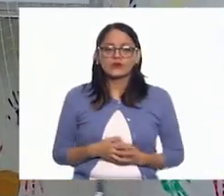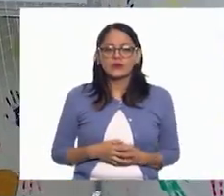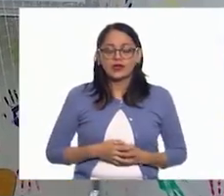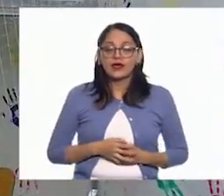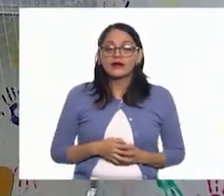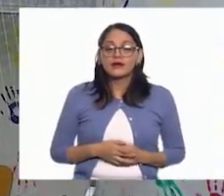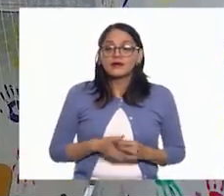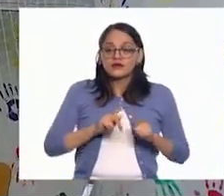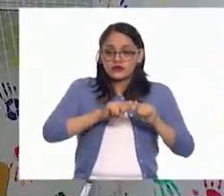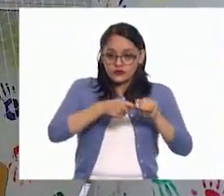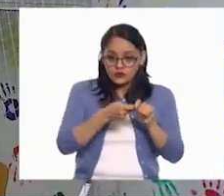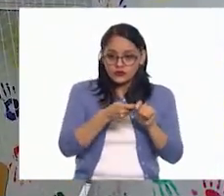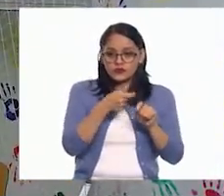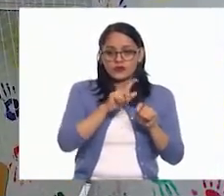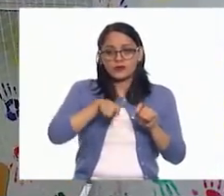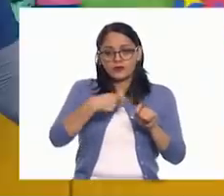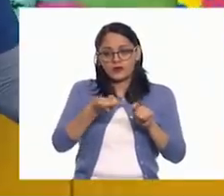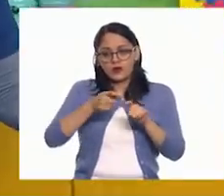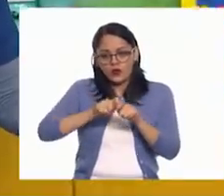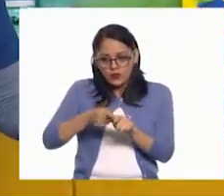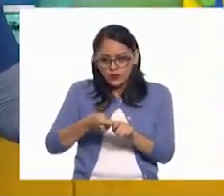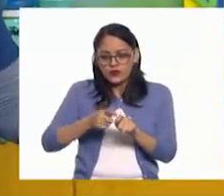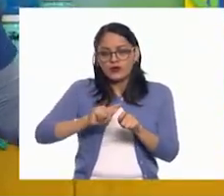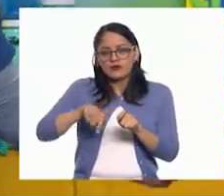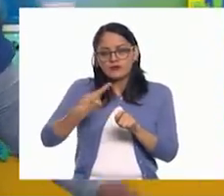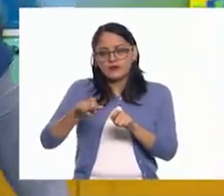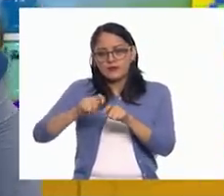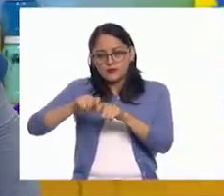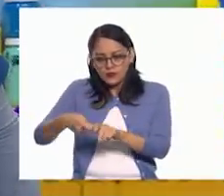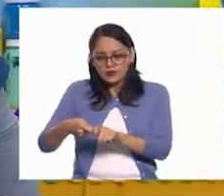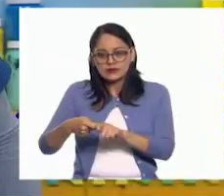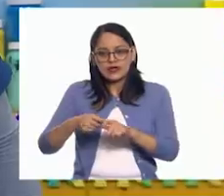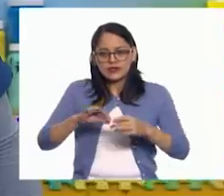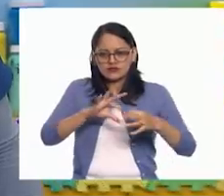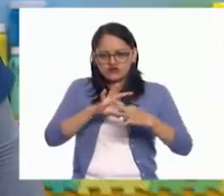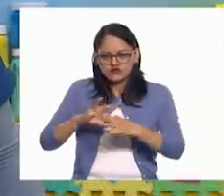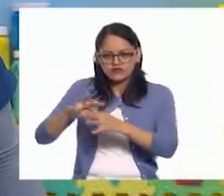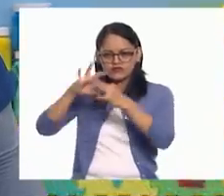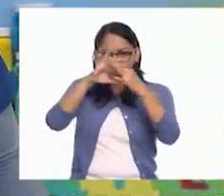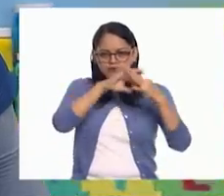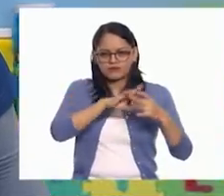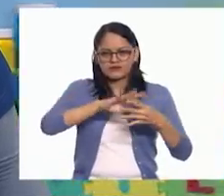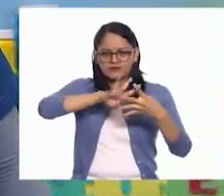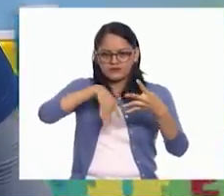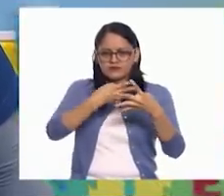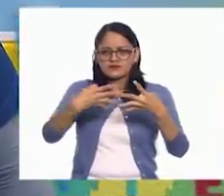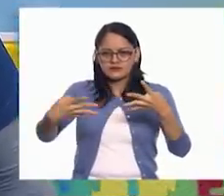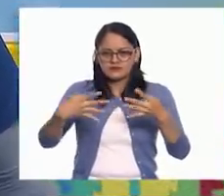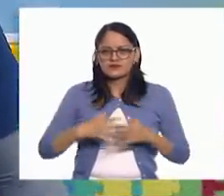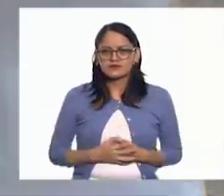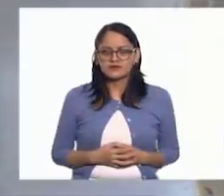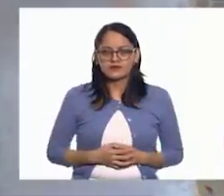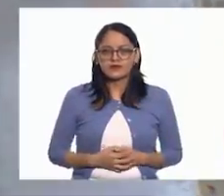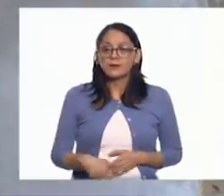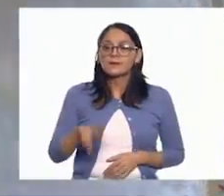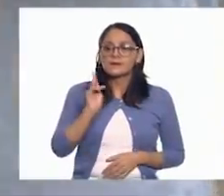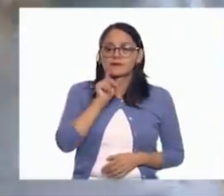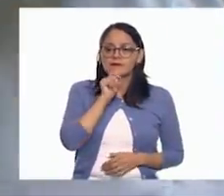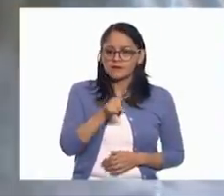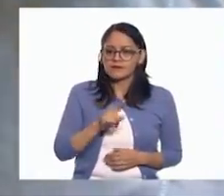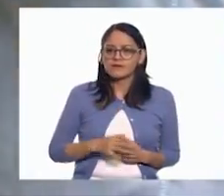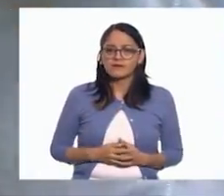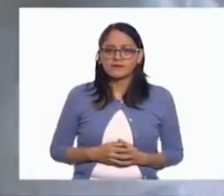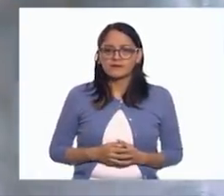nudo por nudo. Uf. Así es como se unen estas atarrayas. Pero también